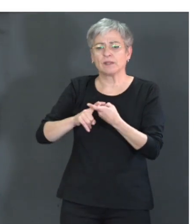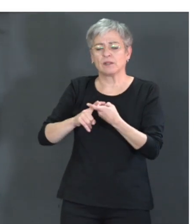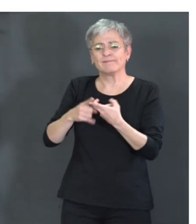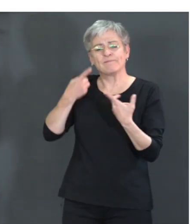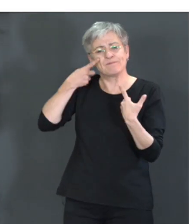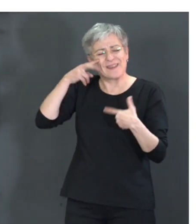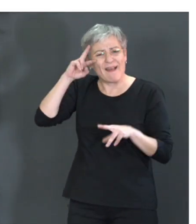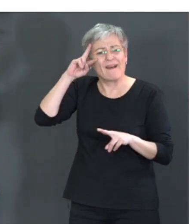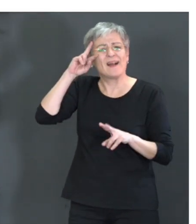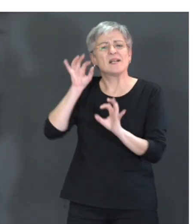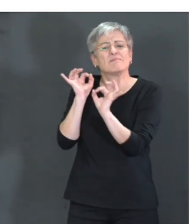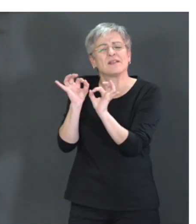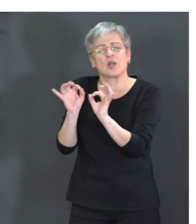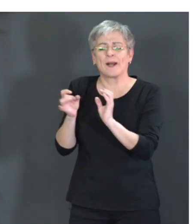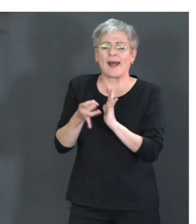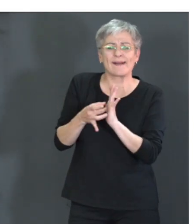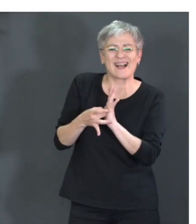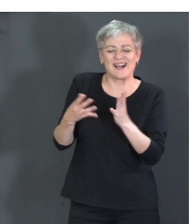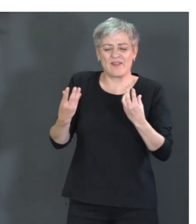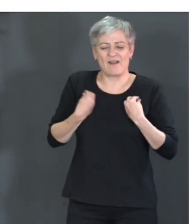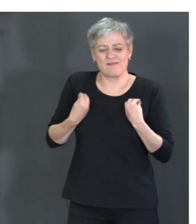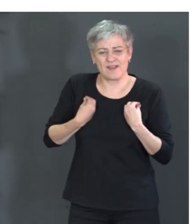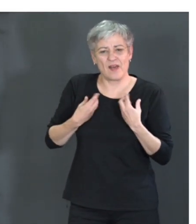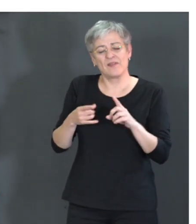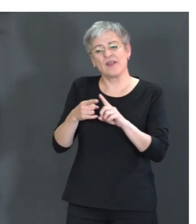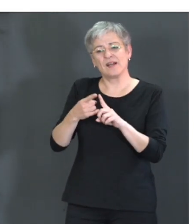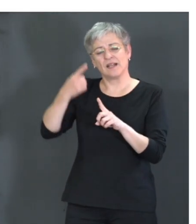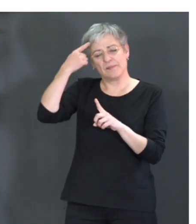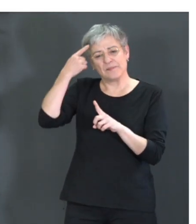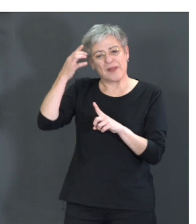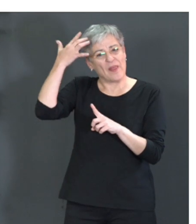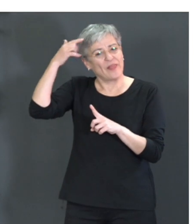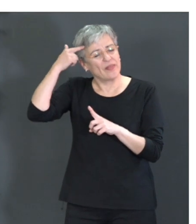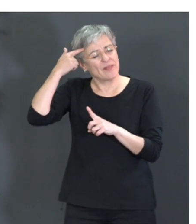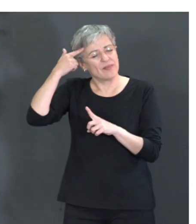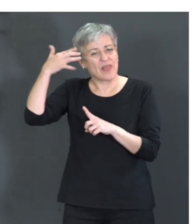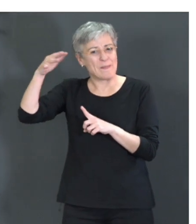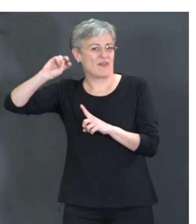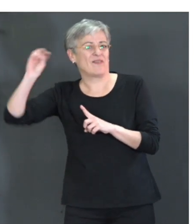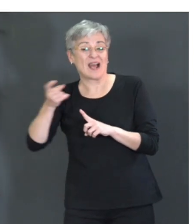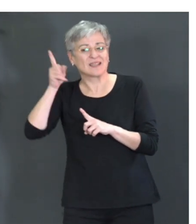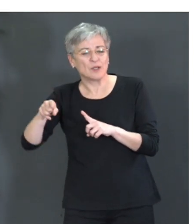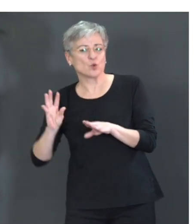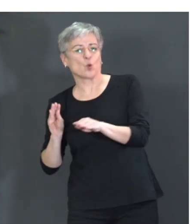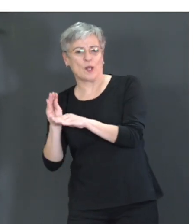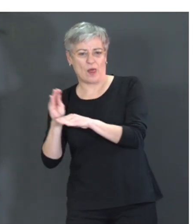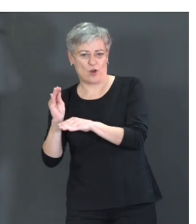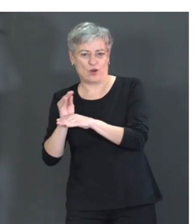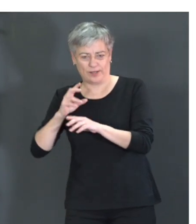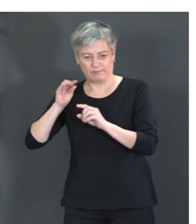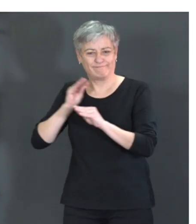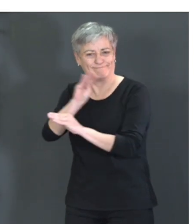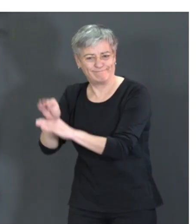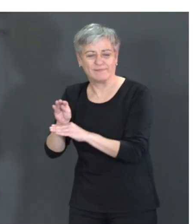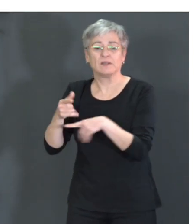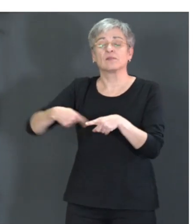en mejorar la calidad de vida de las personas con demencia y sus cuidadores. Como centro de referencia tenemos